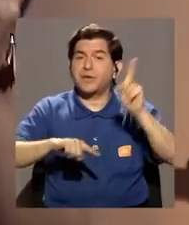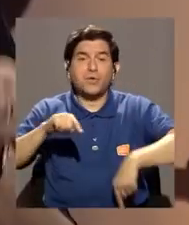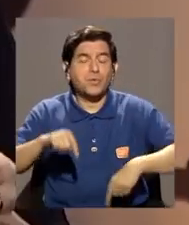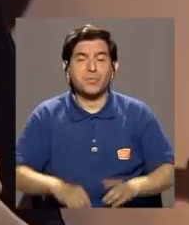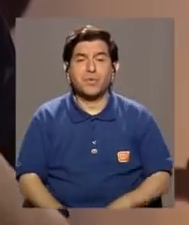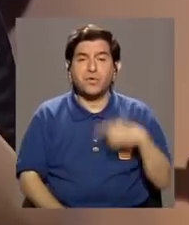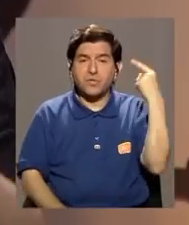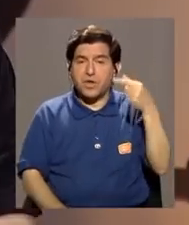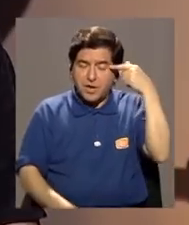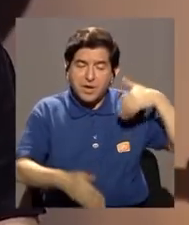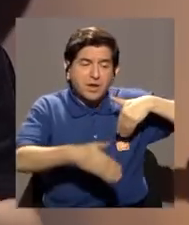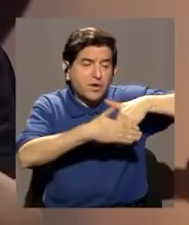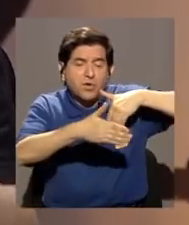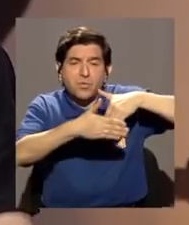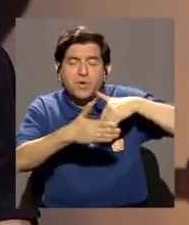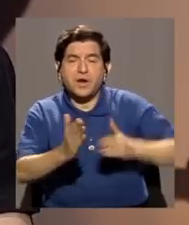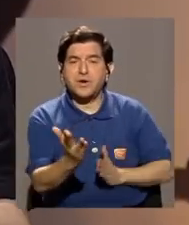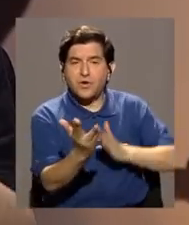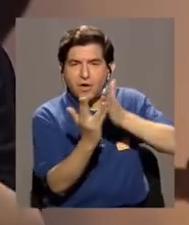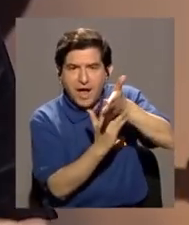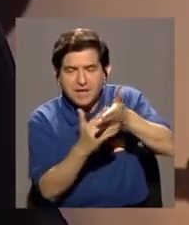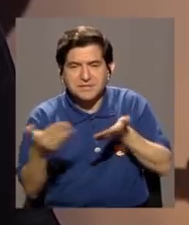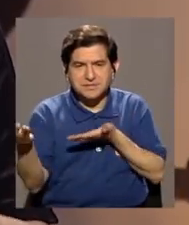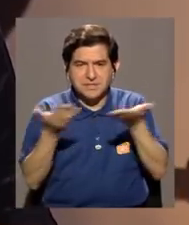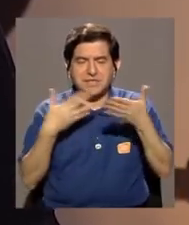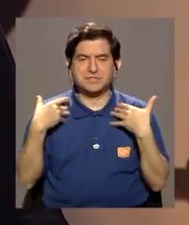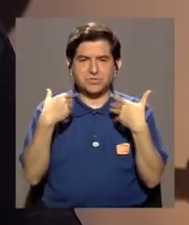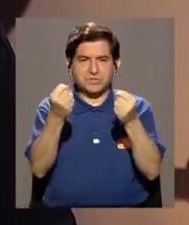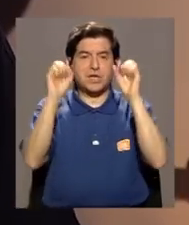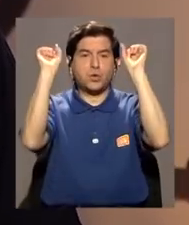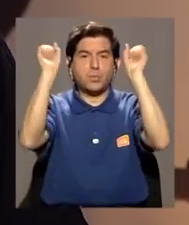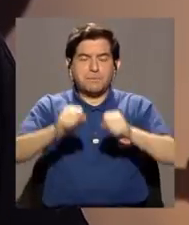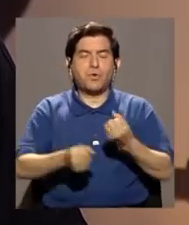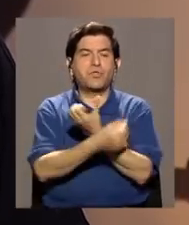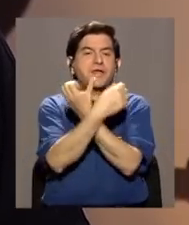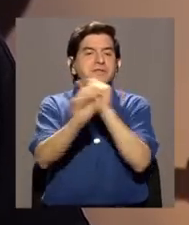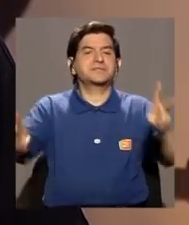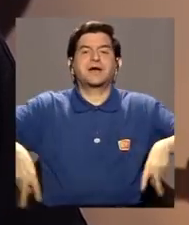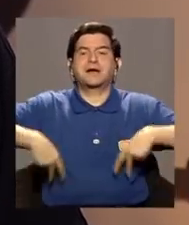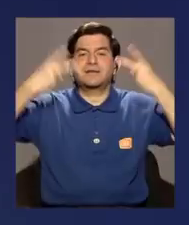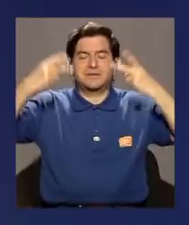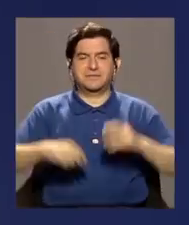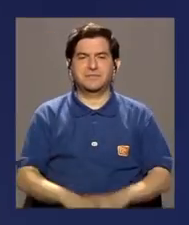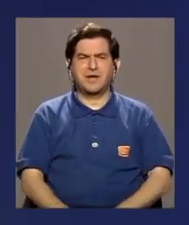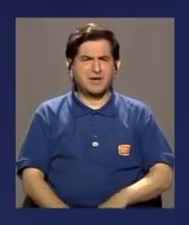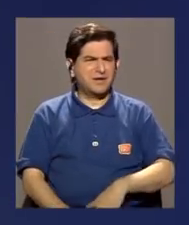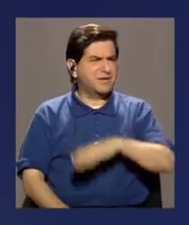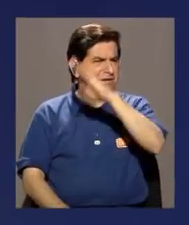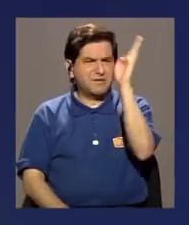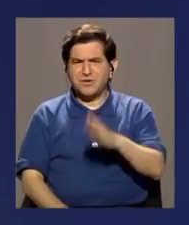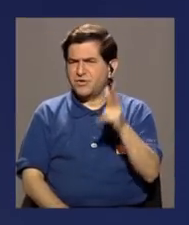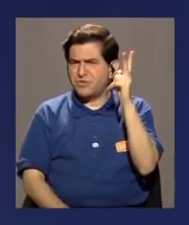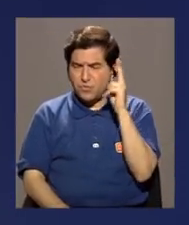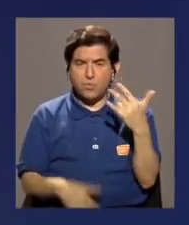porque el estado obstaculizó el acceso a servicios de salud que le podrían salvar la vida